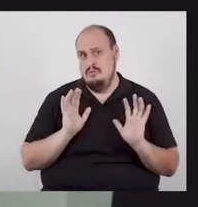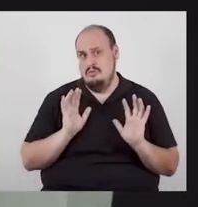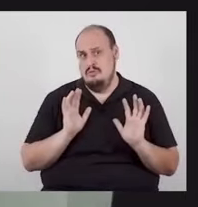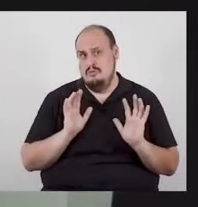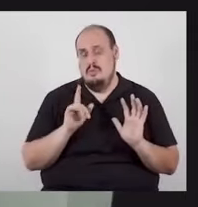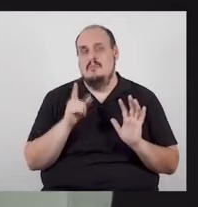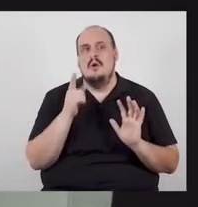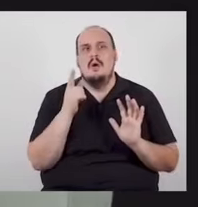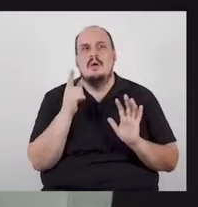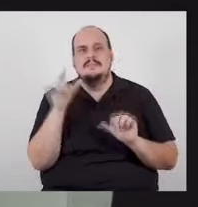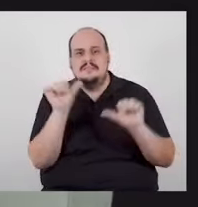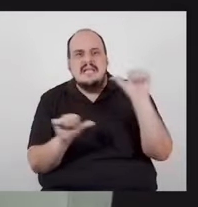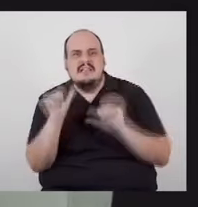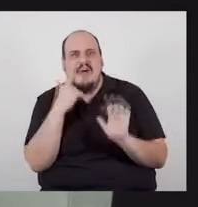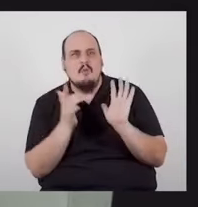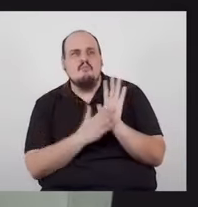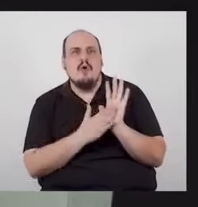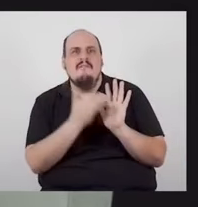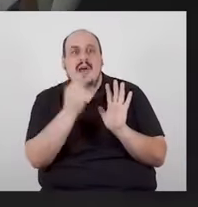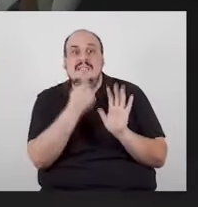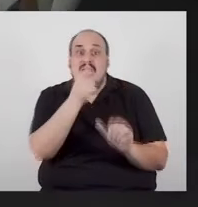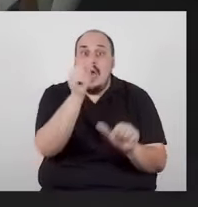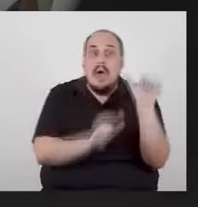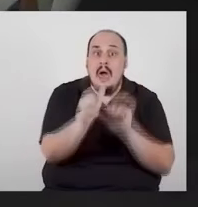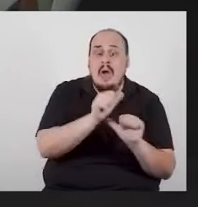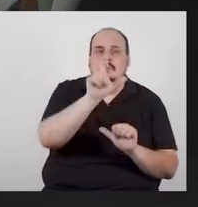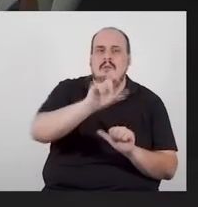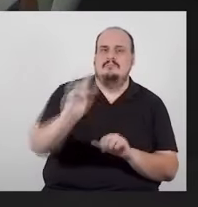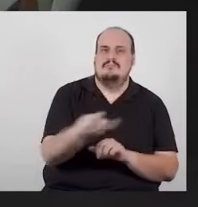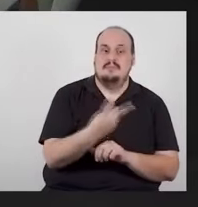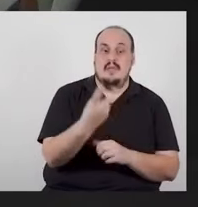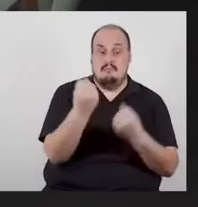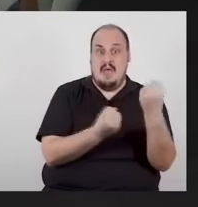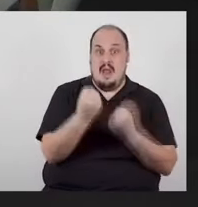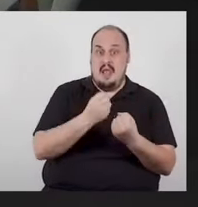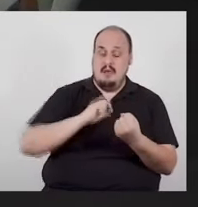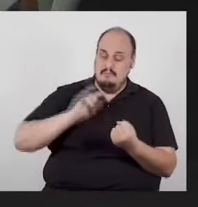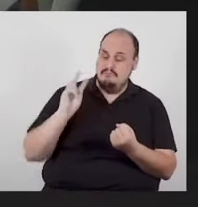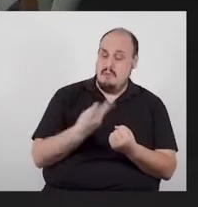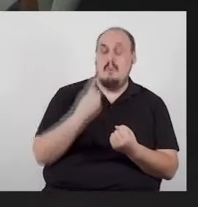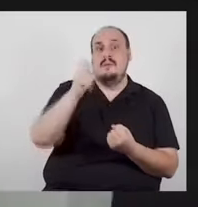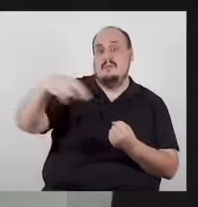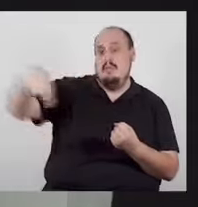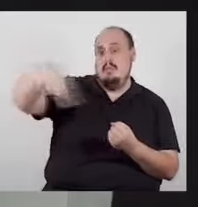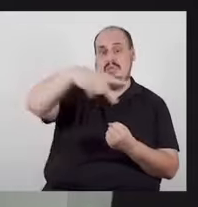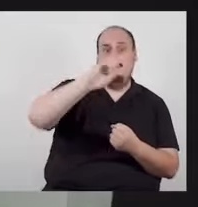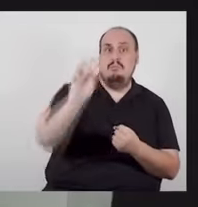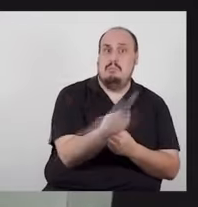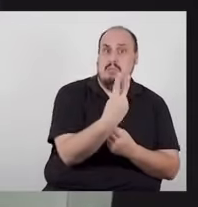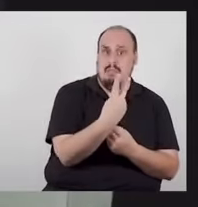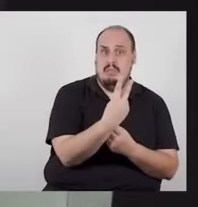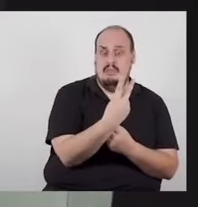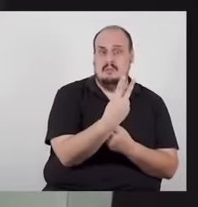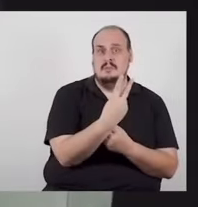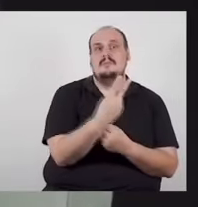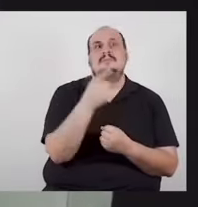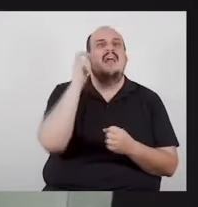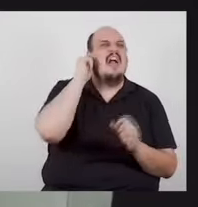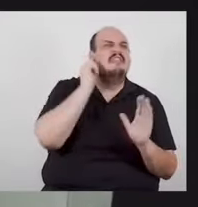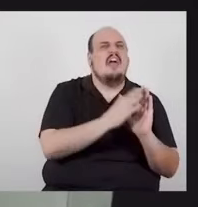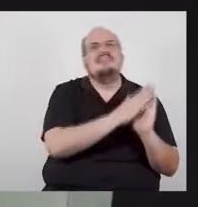comprobado que muere gente. Muere el que conduce, muere el que transita. Y tenemos la franja